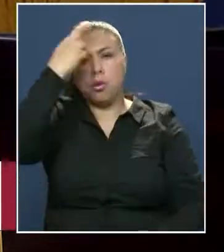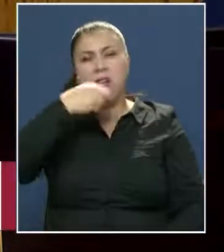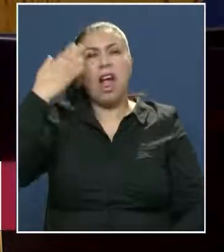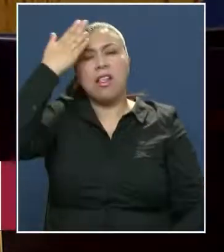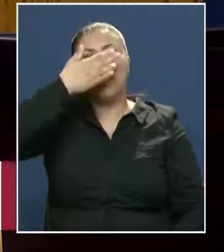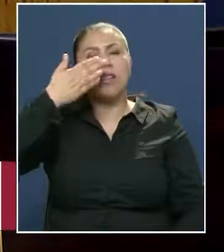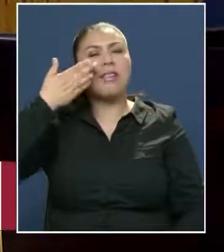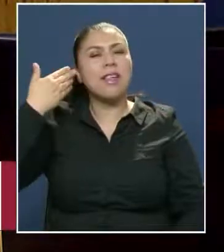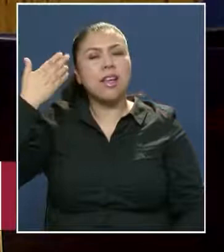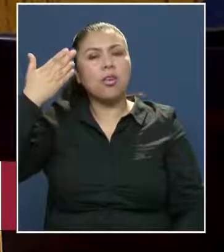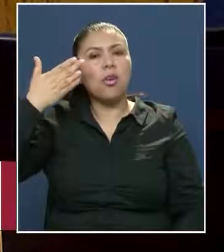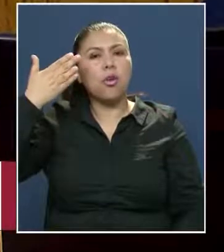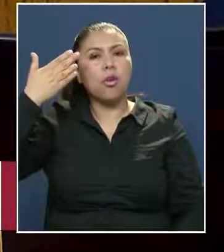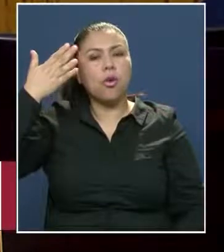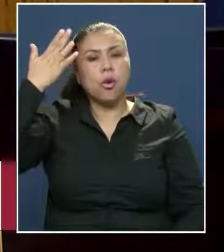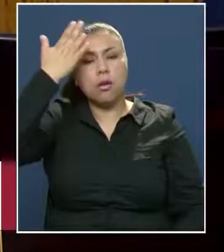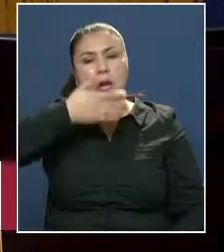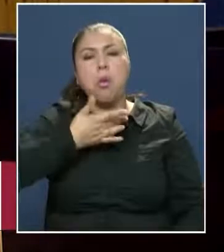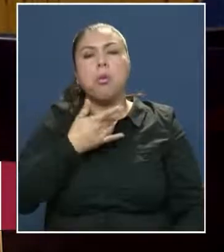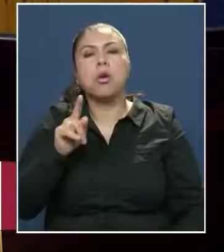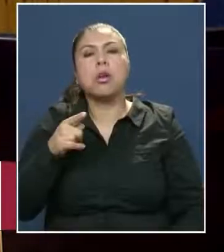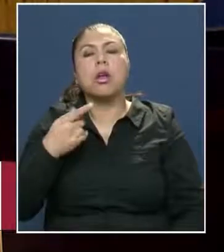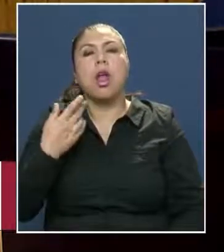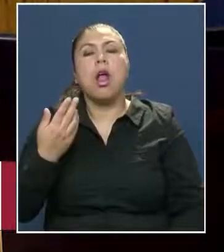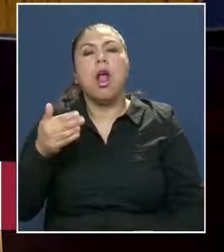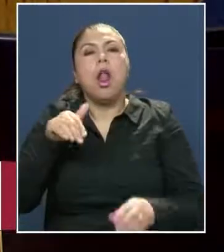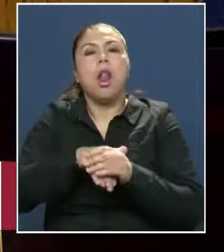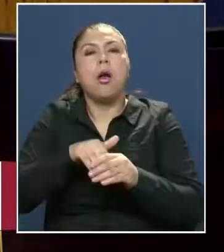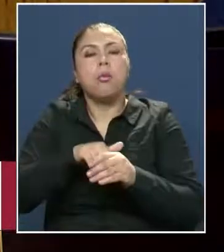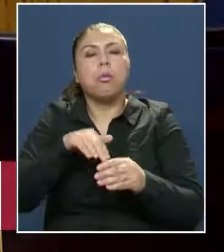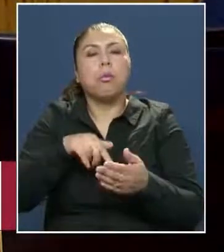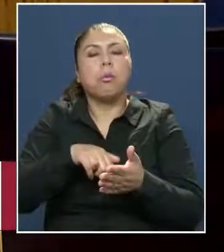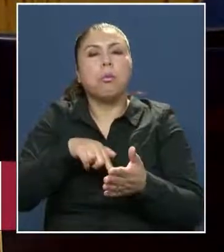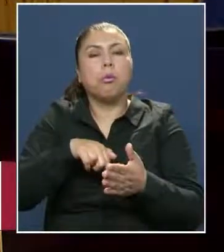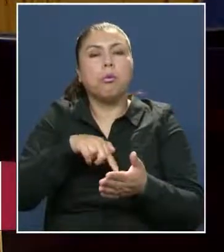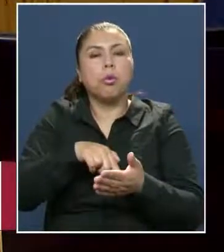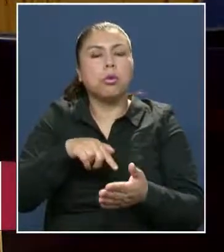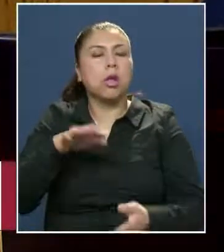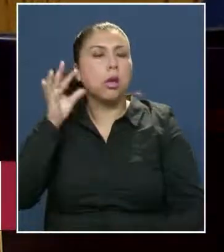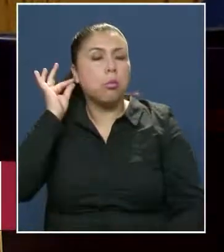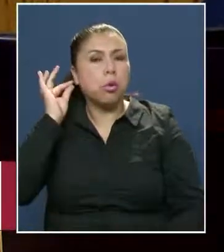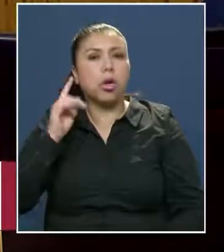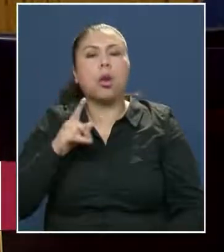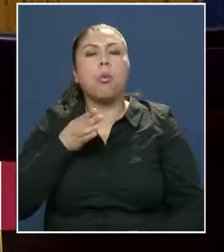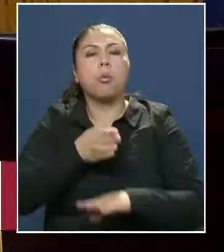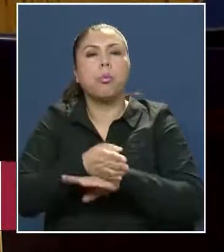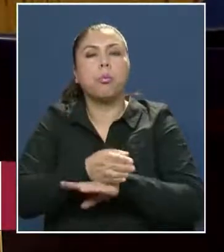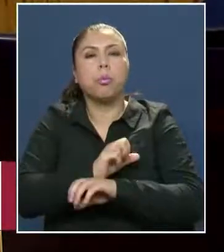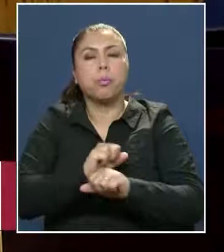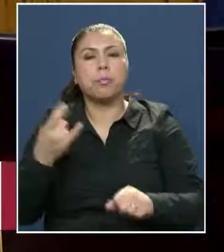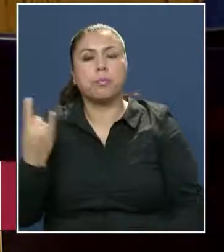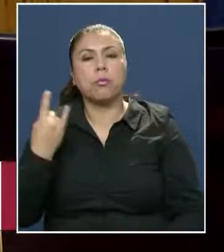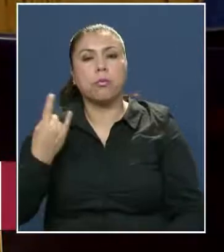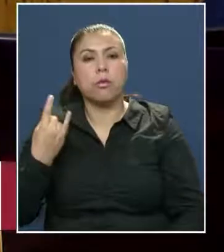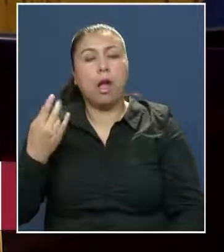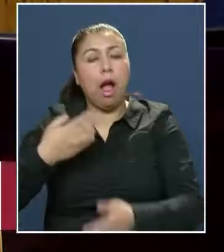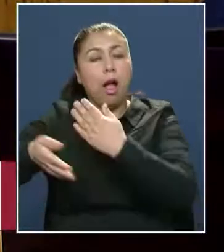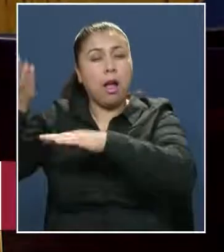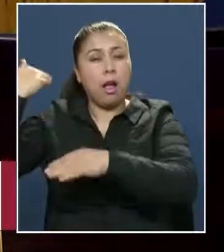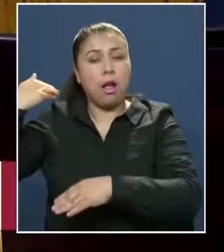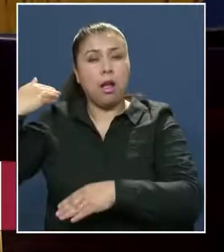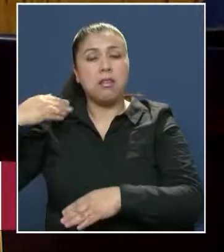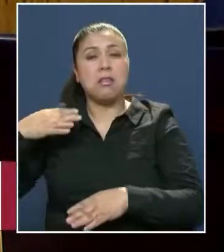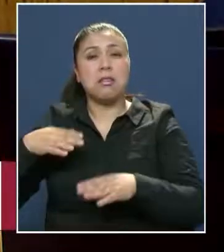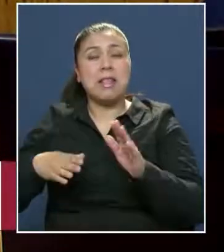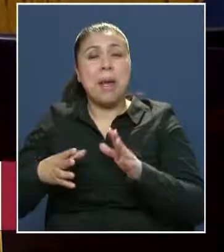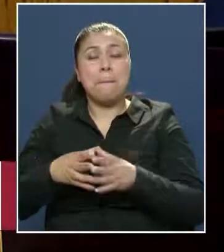habrían argumentado con fuerza el por qué las mujeres no debían votar o asistir a la universidad. Son estos mismos, en gran mayoría hombres, a los que